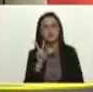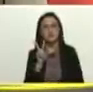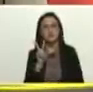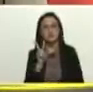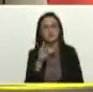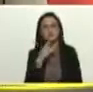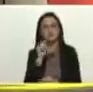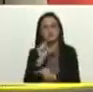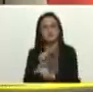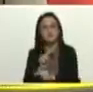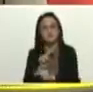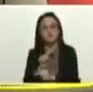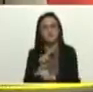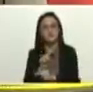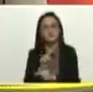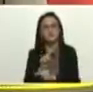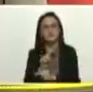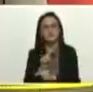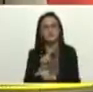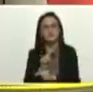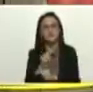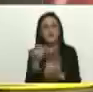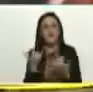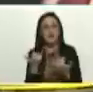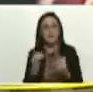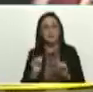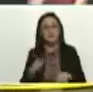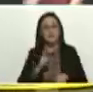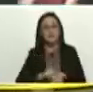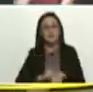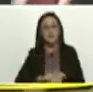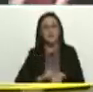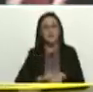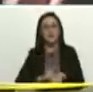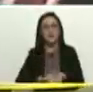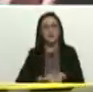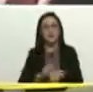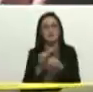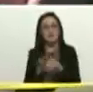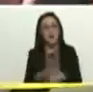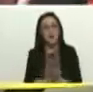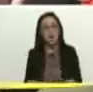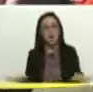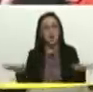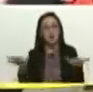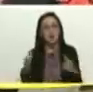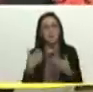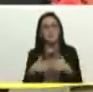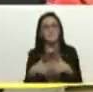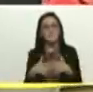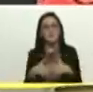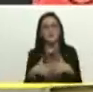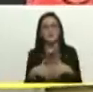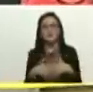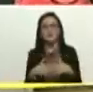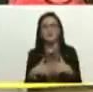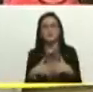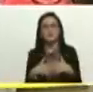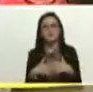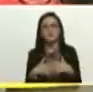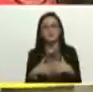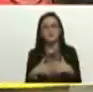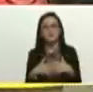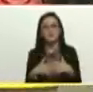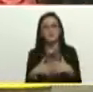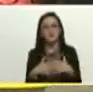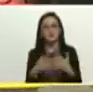les digo, ha llegado la hora de expandir sus empresas, ha llegado la hora